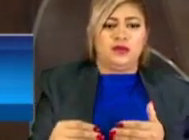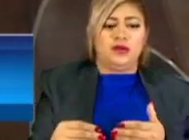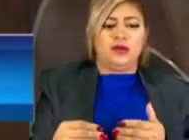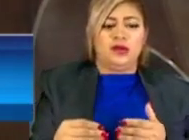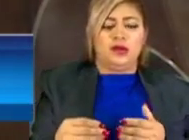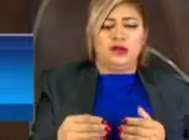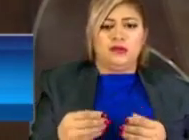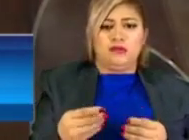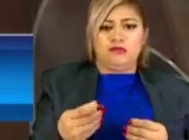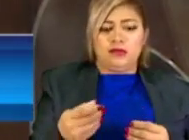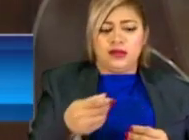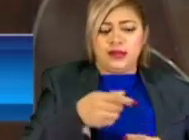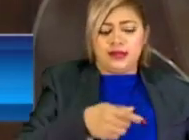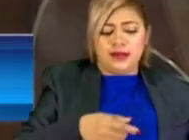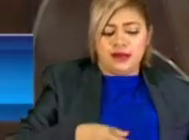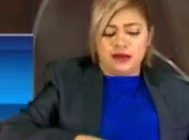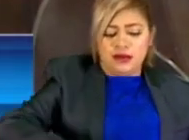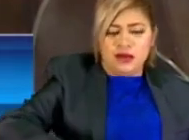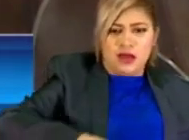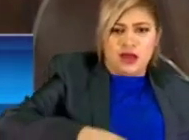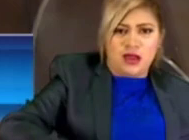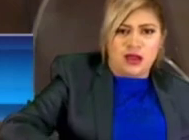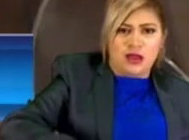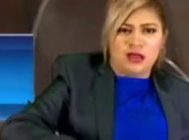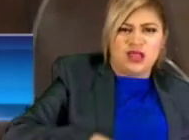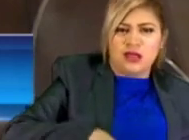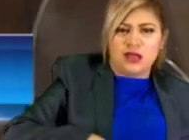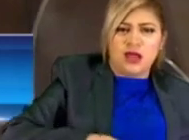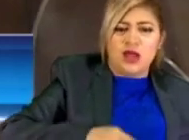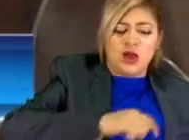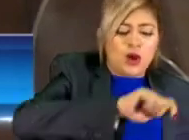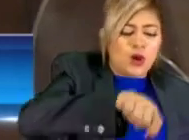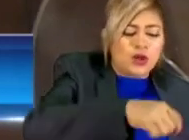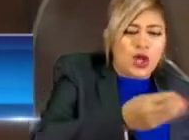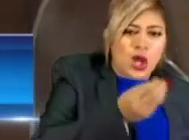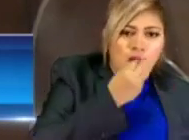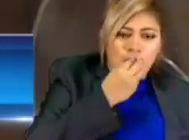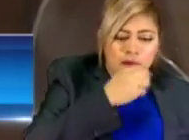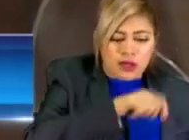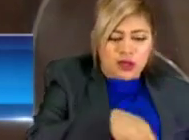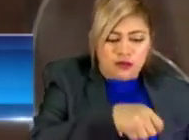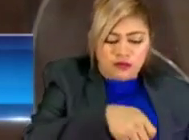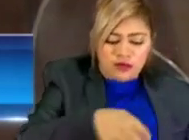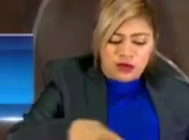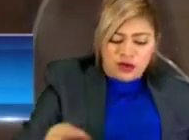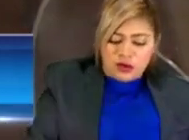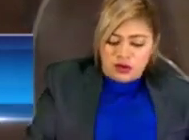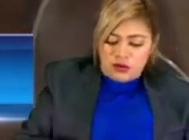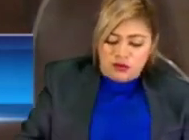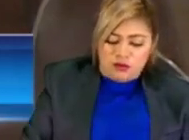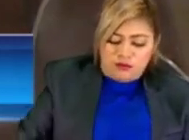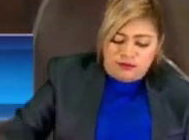al gas licuado, el que se utiliza para cocinar, que beneficia a 748